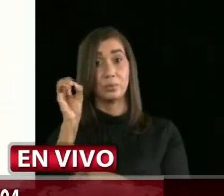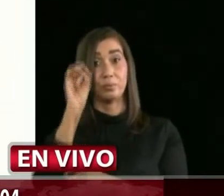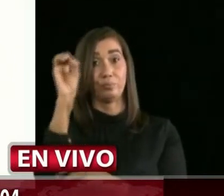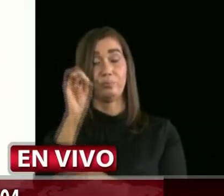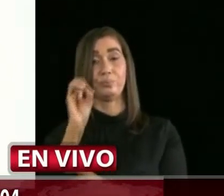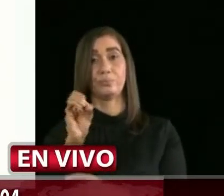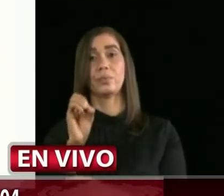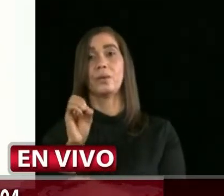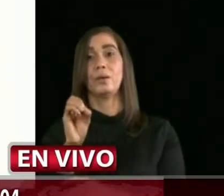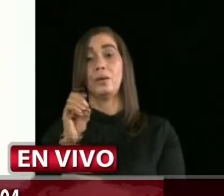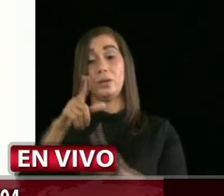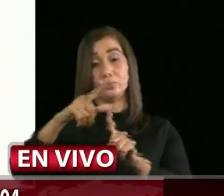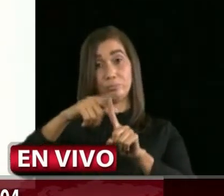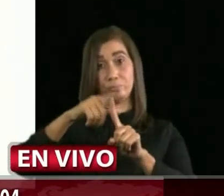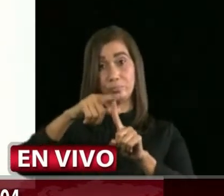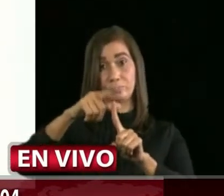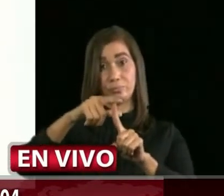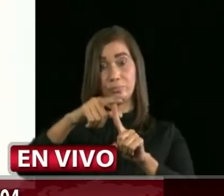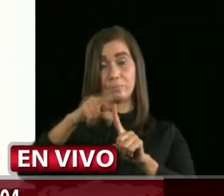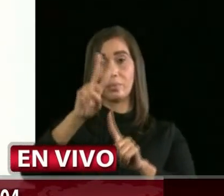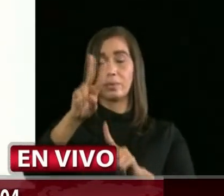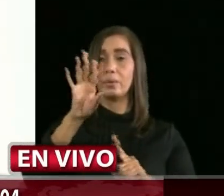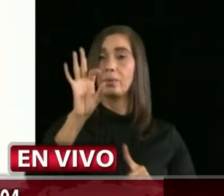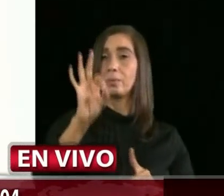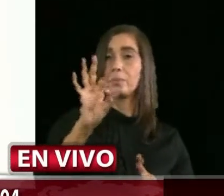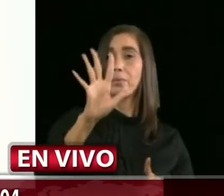2.80%. San Cristóbal,